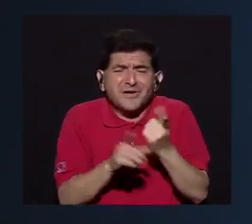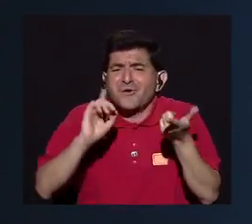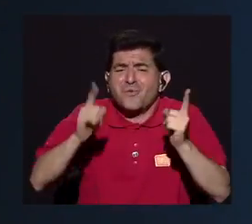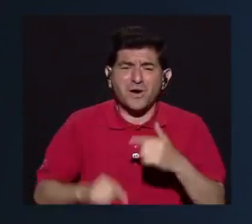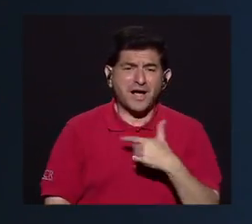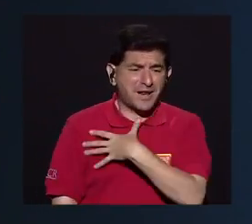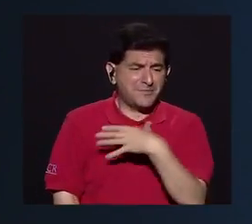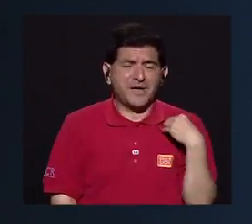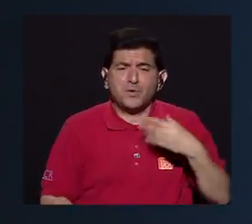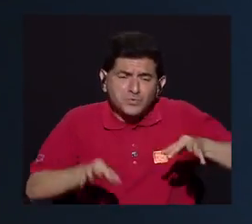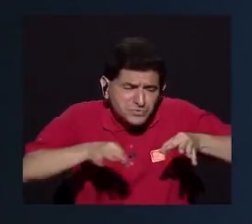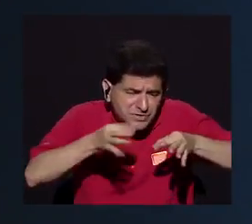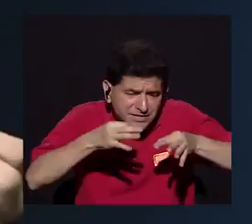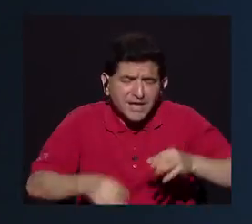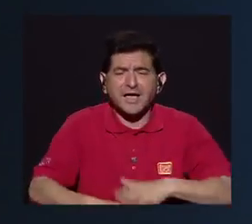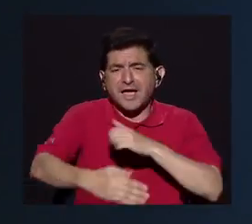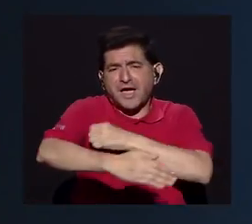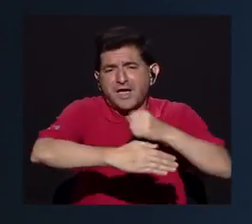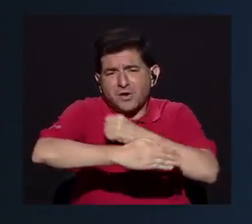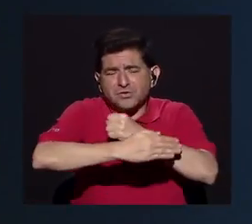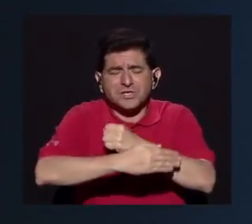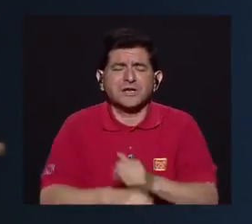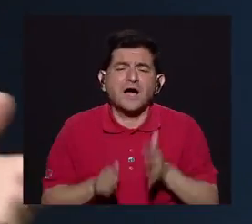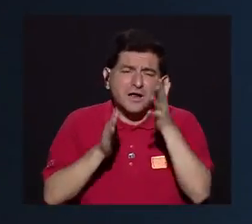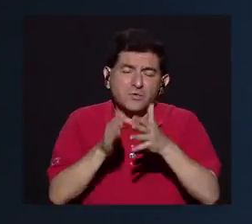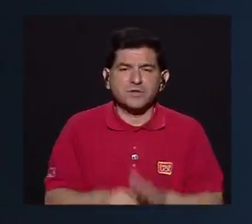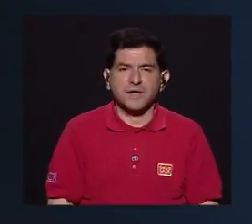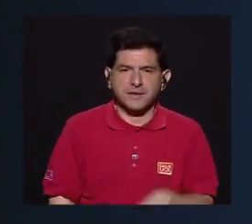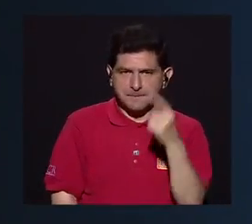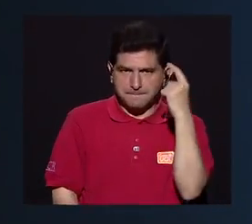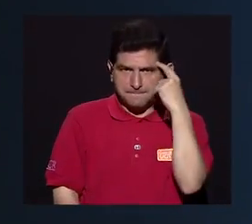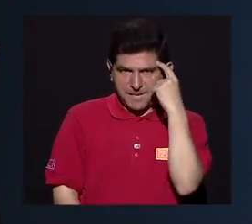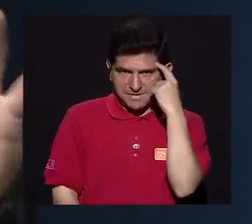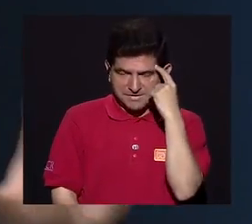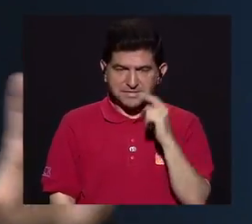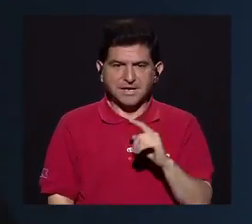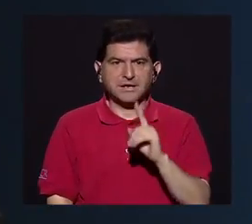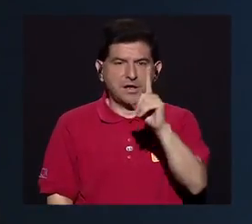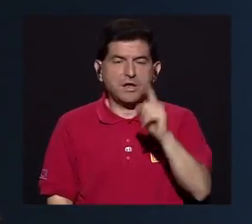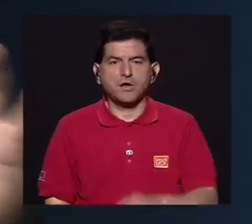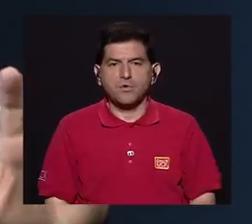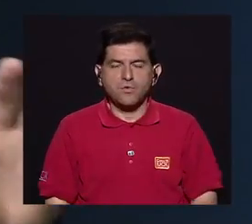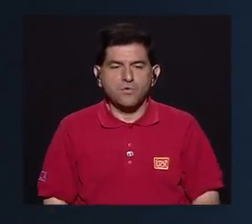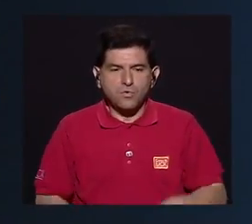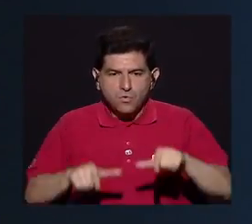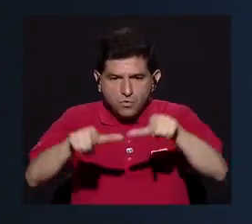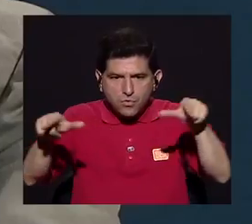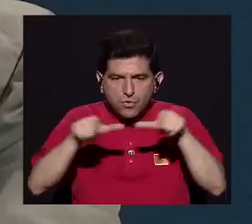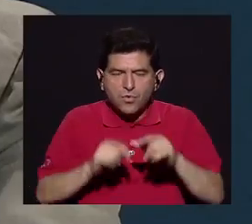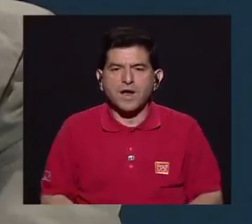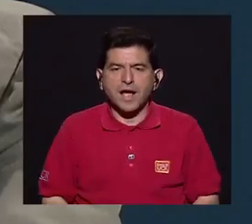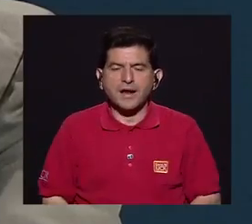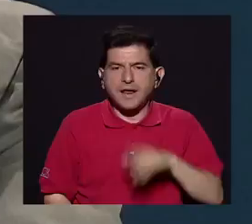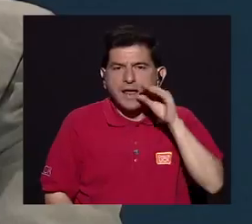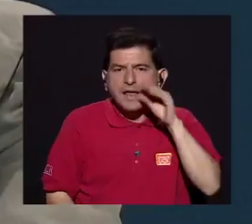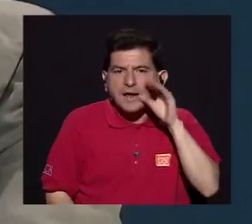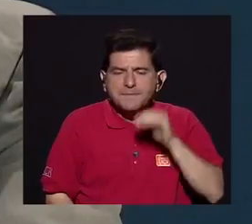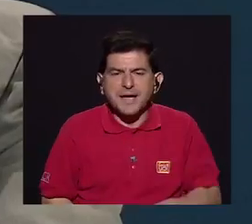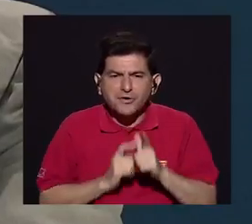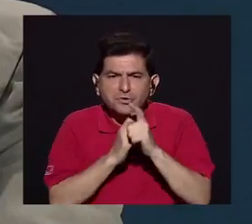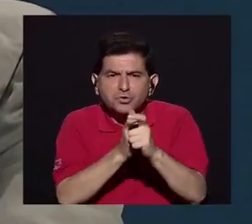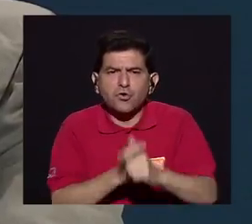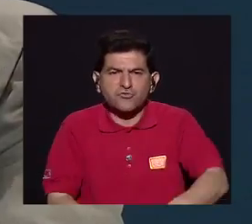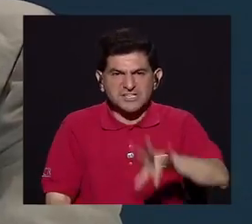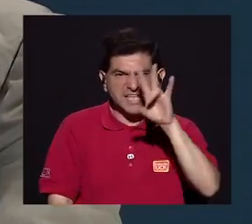adecuada? Porque me gusta tejer, me gusta cocinar, me gusta cuidar. Le dije, señora, piense en un galgódromo, en un hipódromo, sus 7 pasiones,